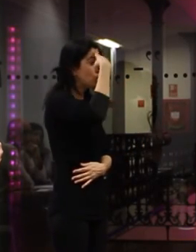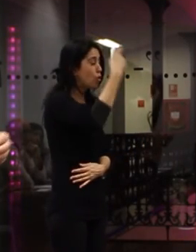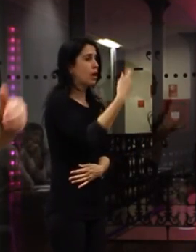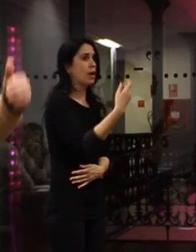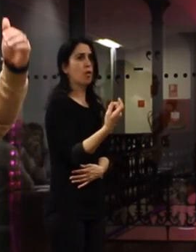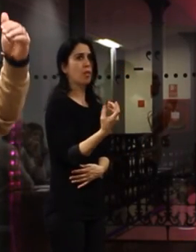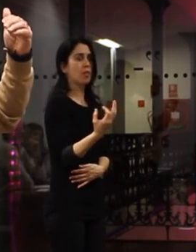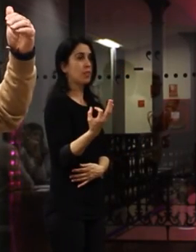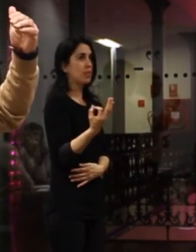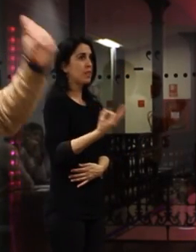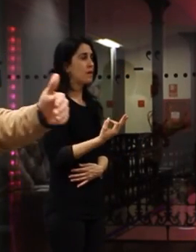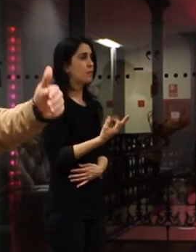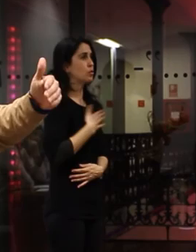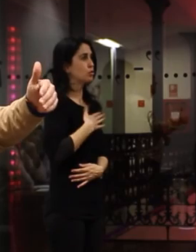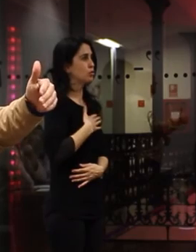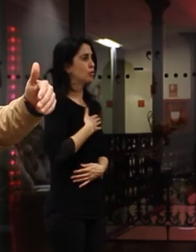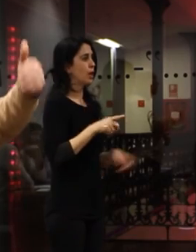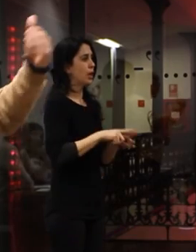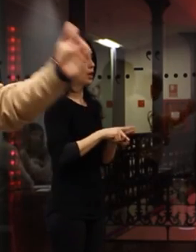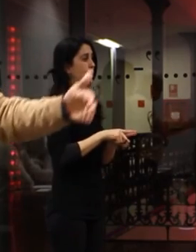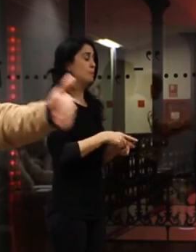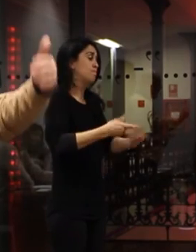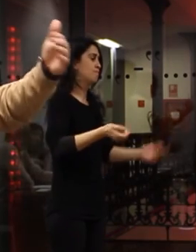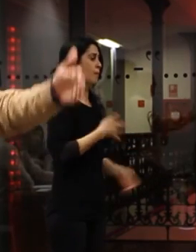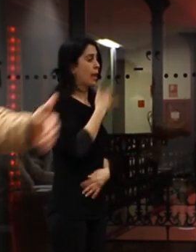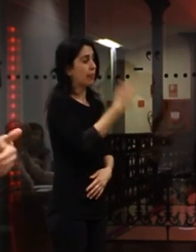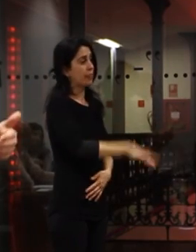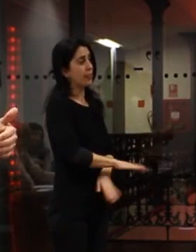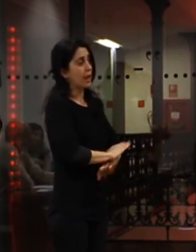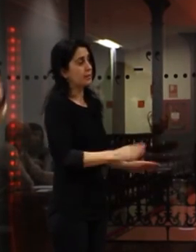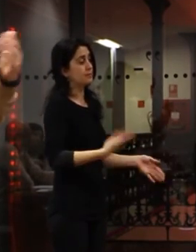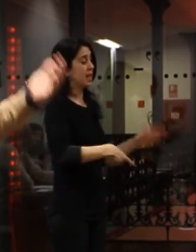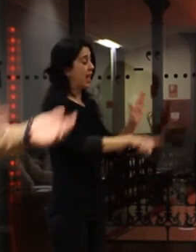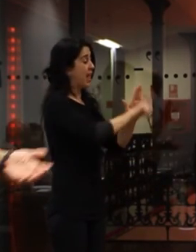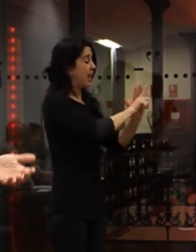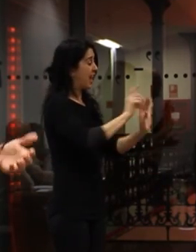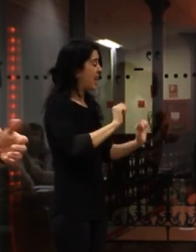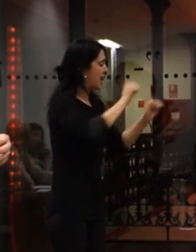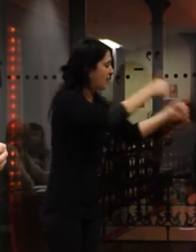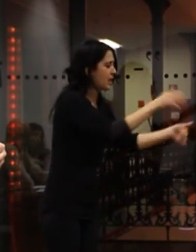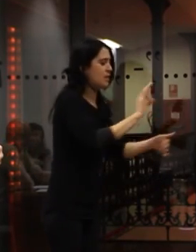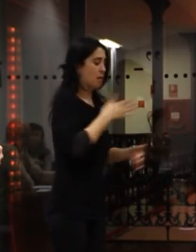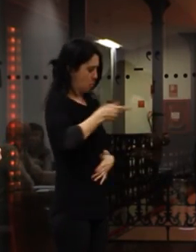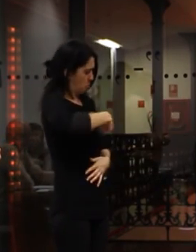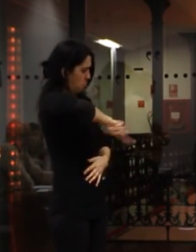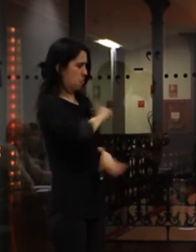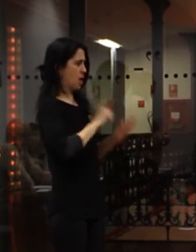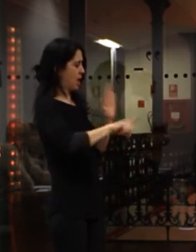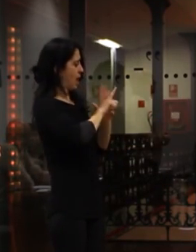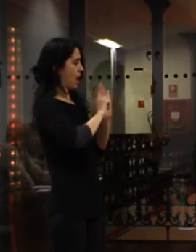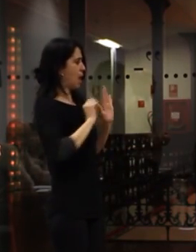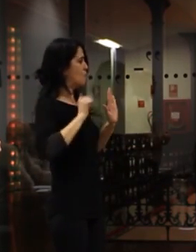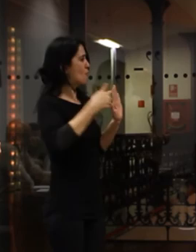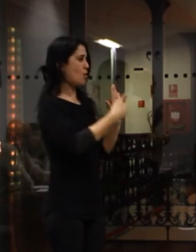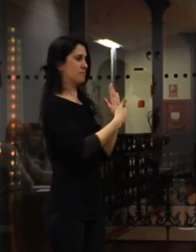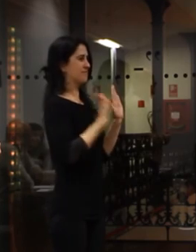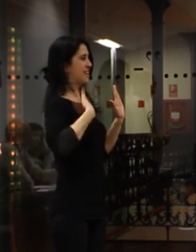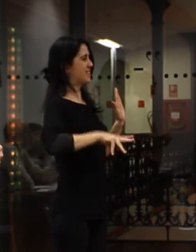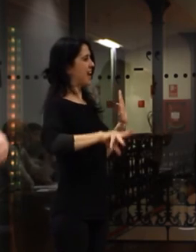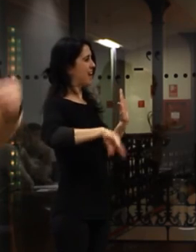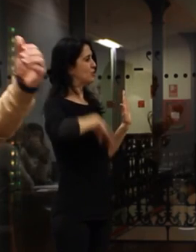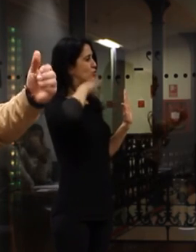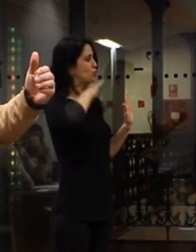tenemos que no conformarnos con esta iniciativa legislativa, con las que podamos hacer, sino